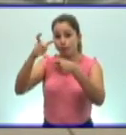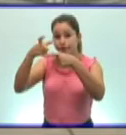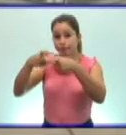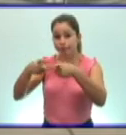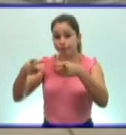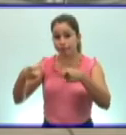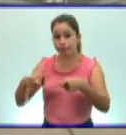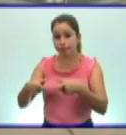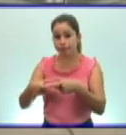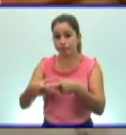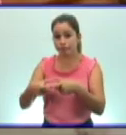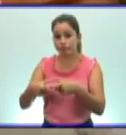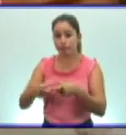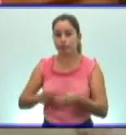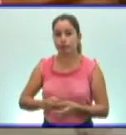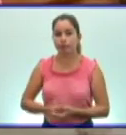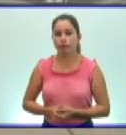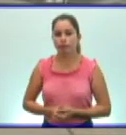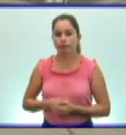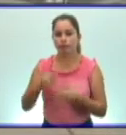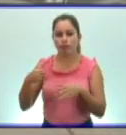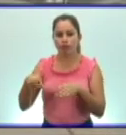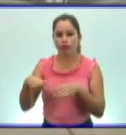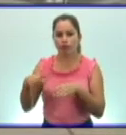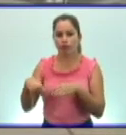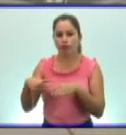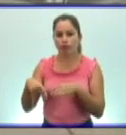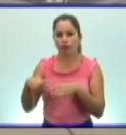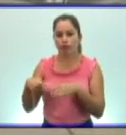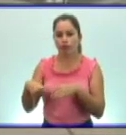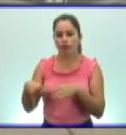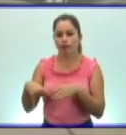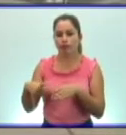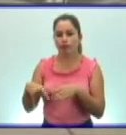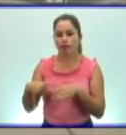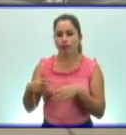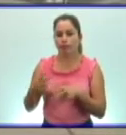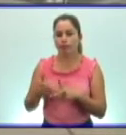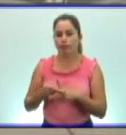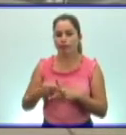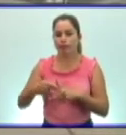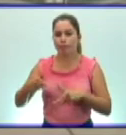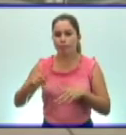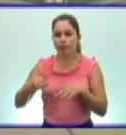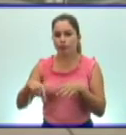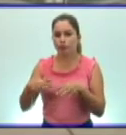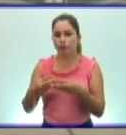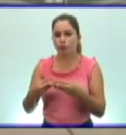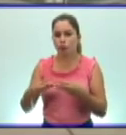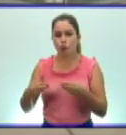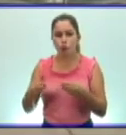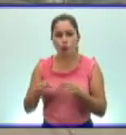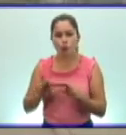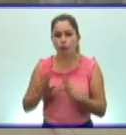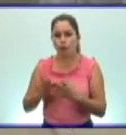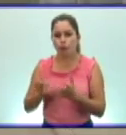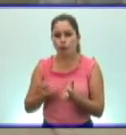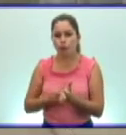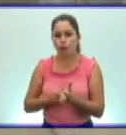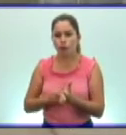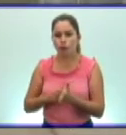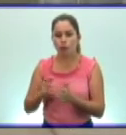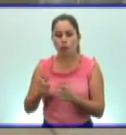matraz aforado. Agitamos para disolver completamente el sólido